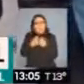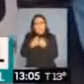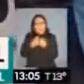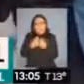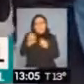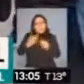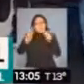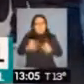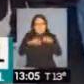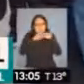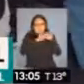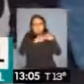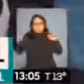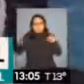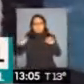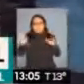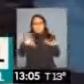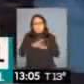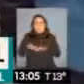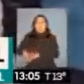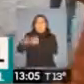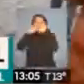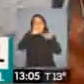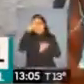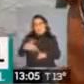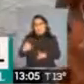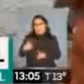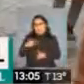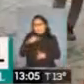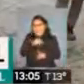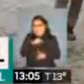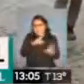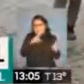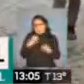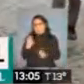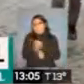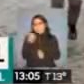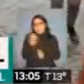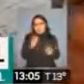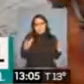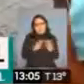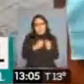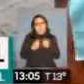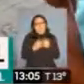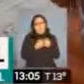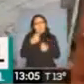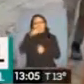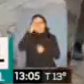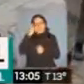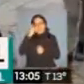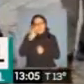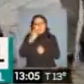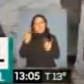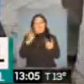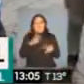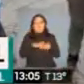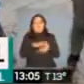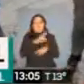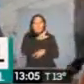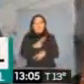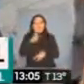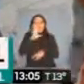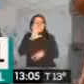un salario para todo el país. Entonces es fundamental esa paritaria nacional que establezca un piso que quedó en